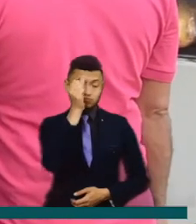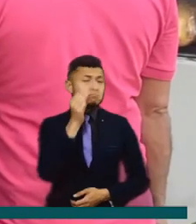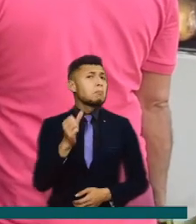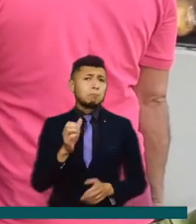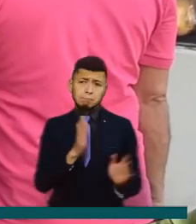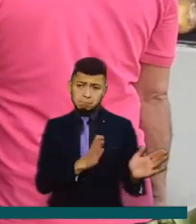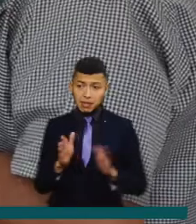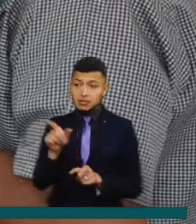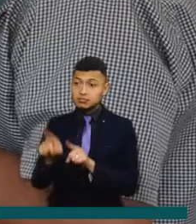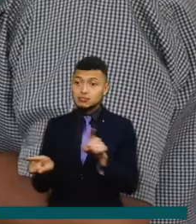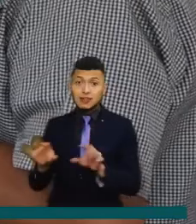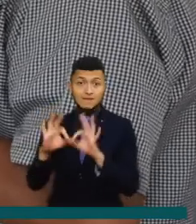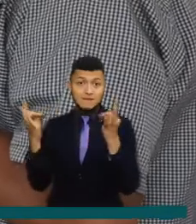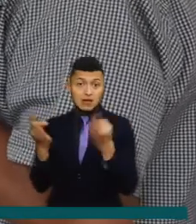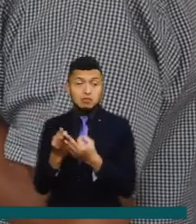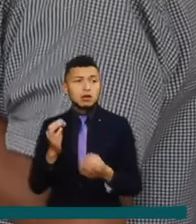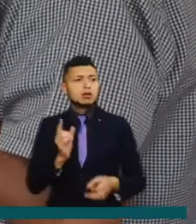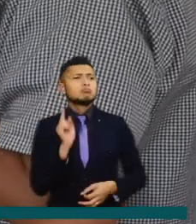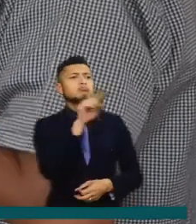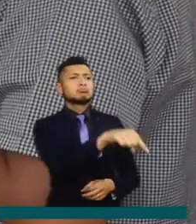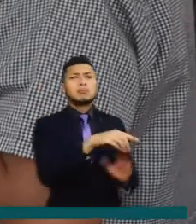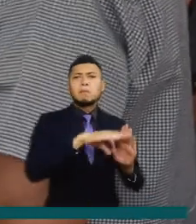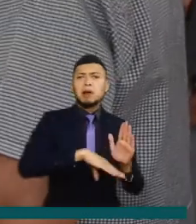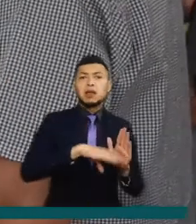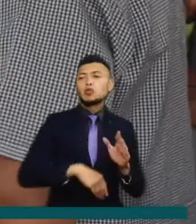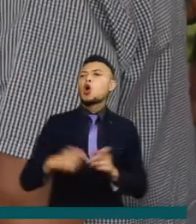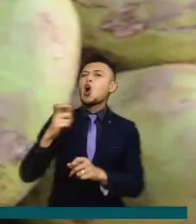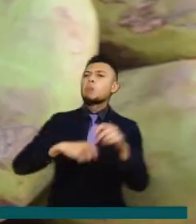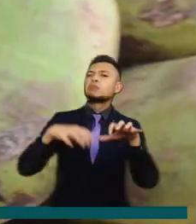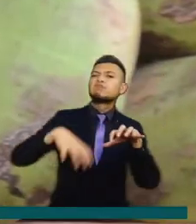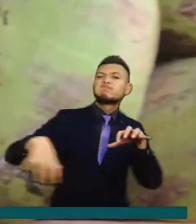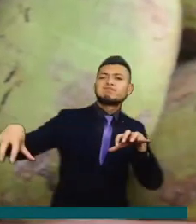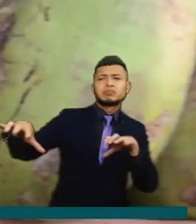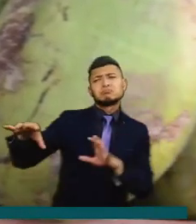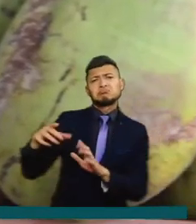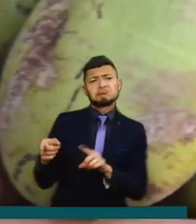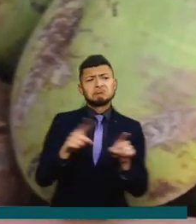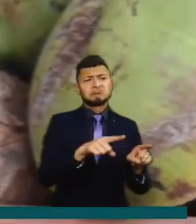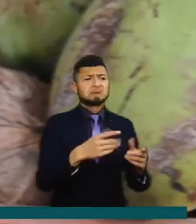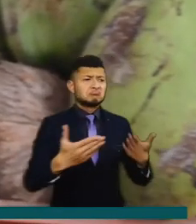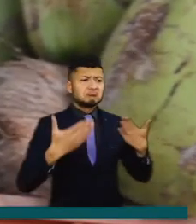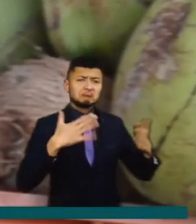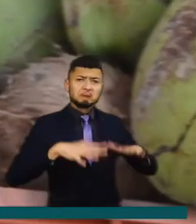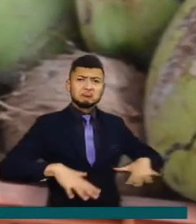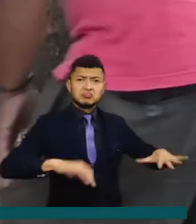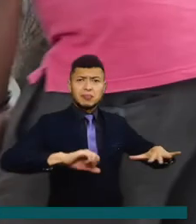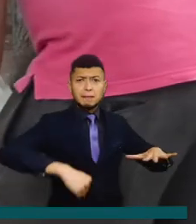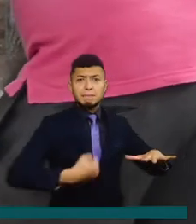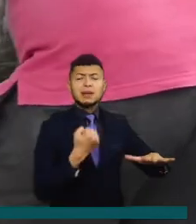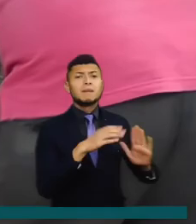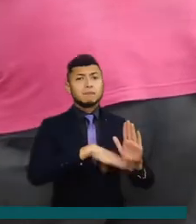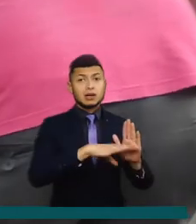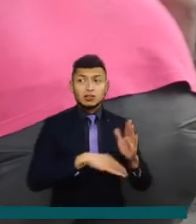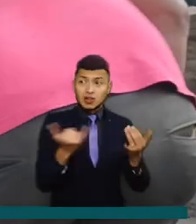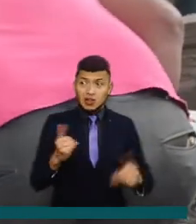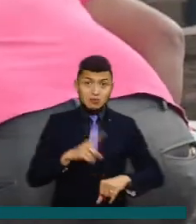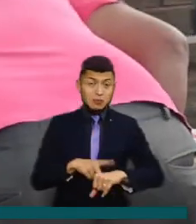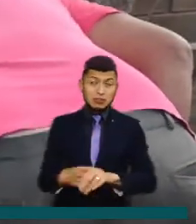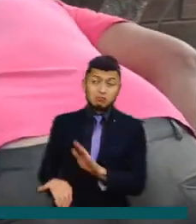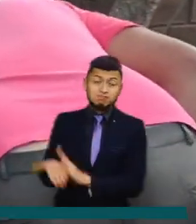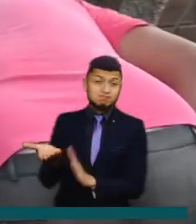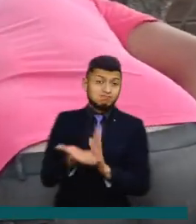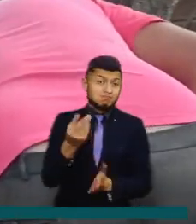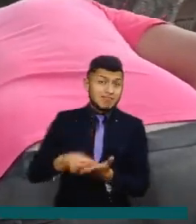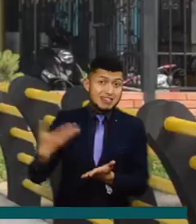familias que compran los alimentos a precios más bajos que en otros sitios comerciales, un alivio en tiempos en los que los precios de la canasta familiar